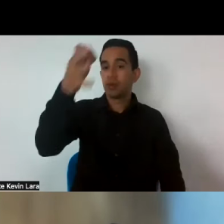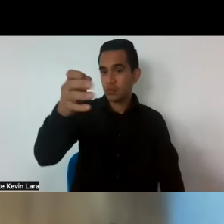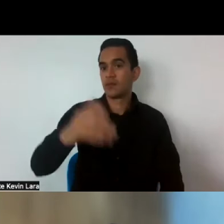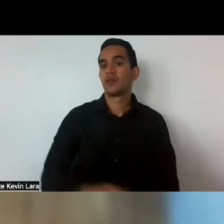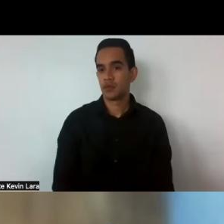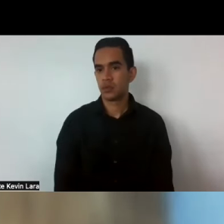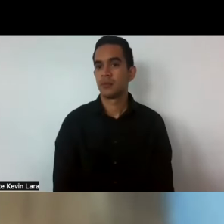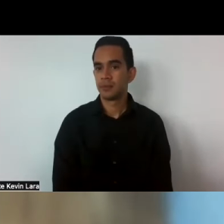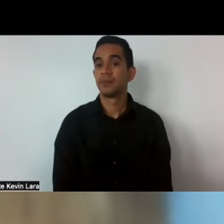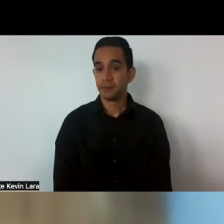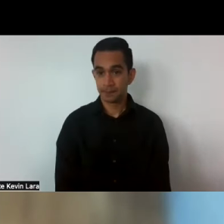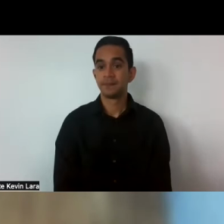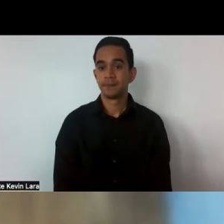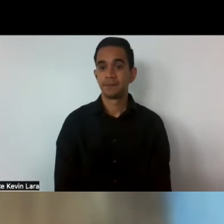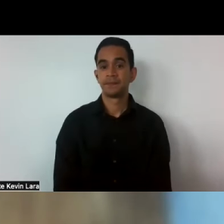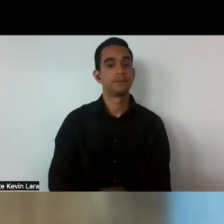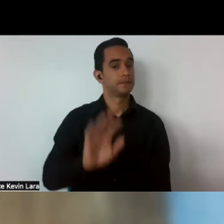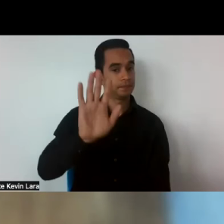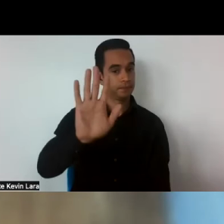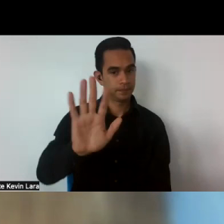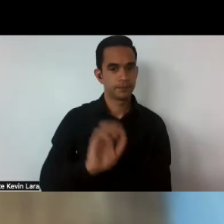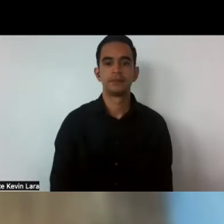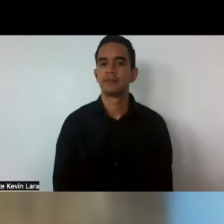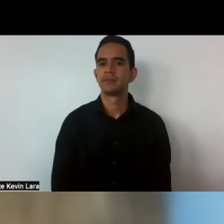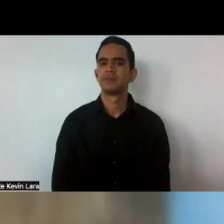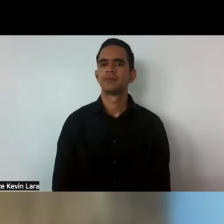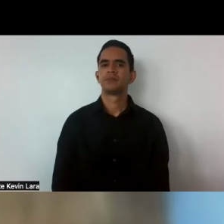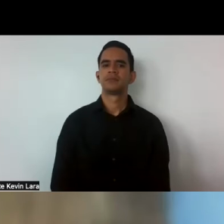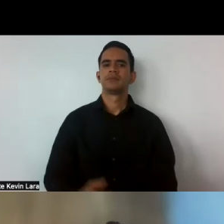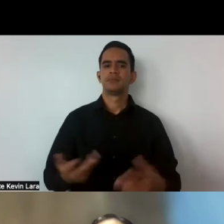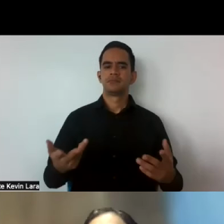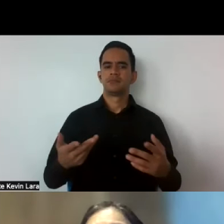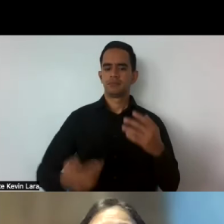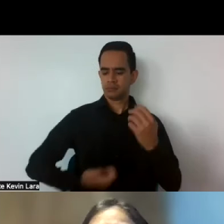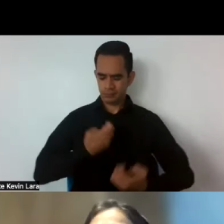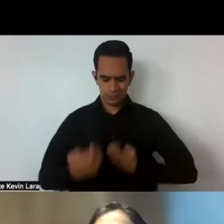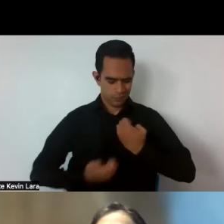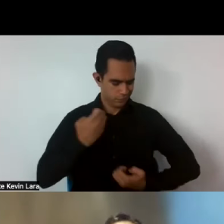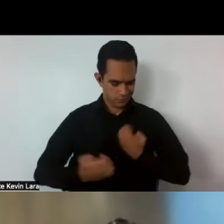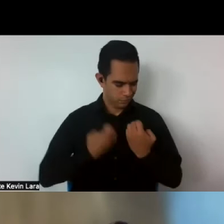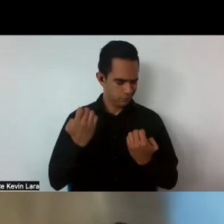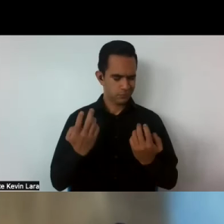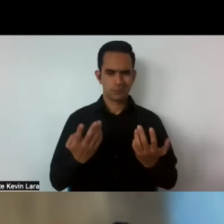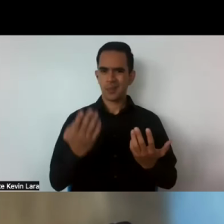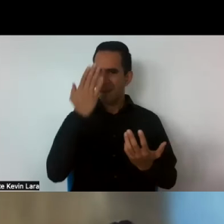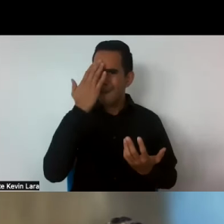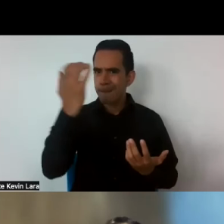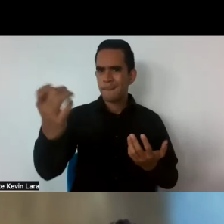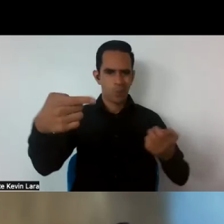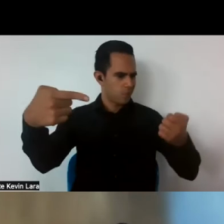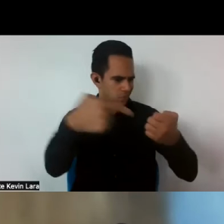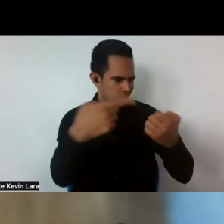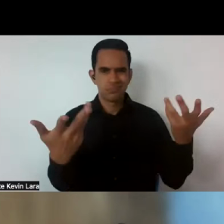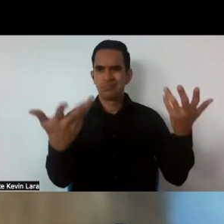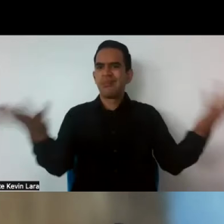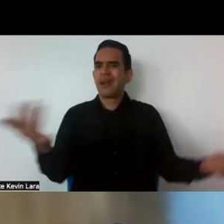¿Vale? Ahora bien, cuando hablamos de emociones, ustedes dirán, bueno, pero ¿y por qué estamos hablando tanto de emociones? ¿Qué pasa con